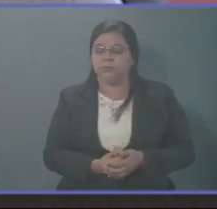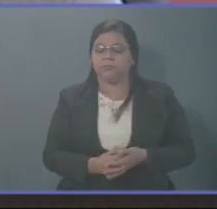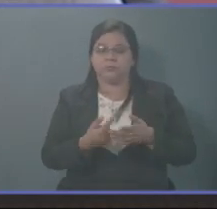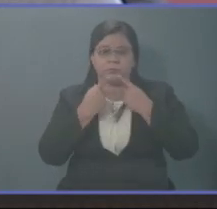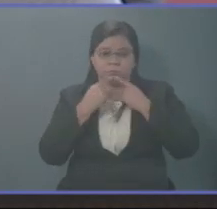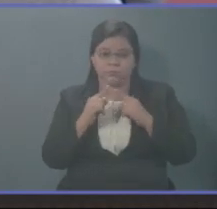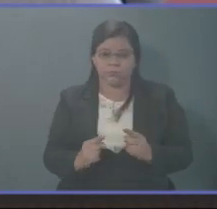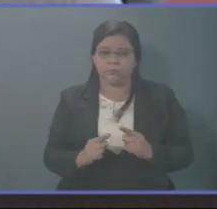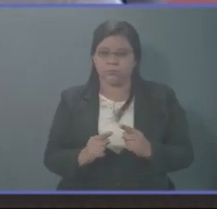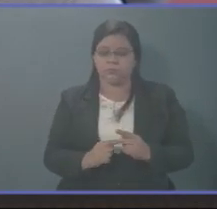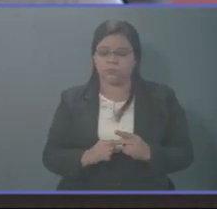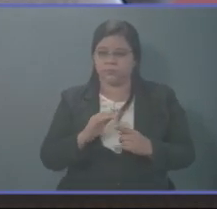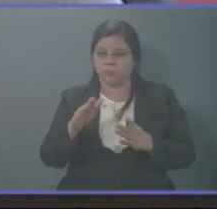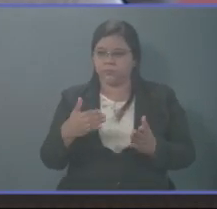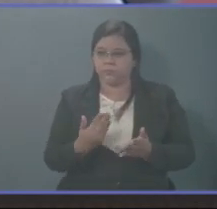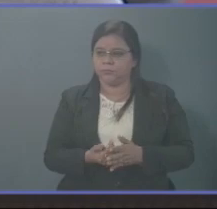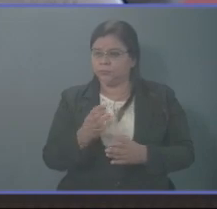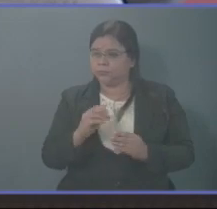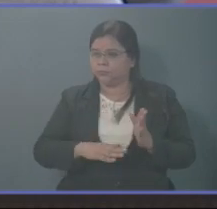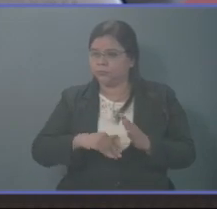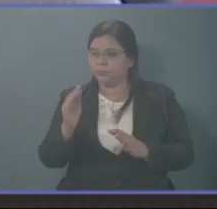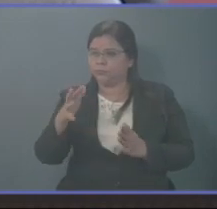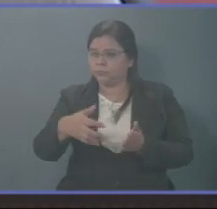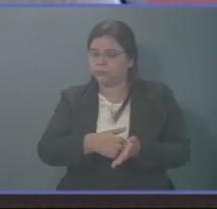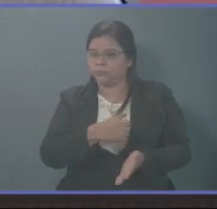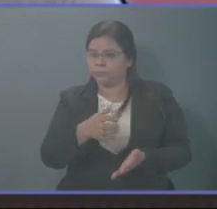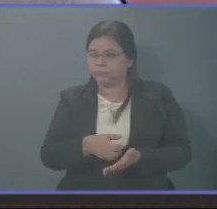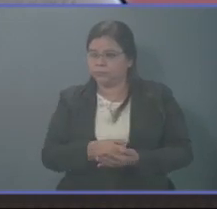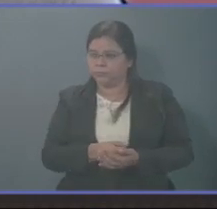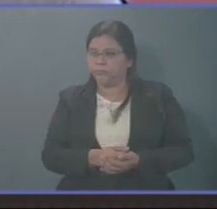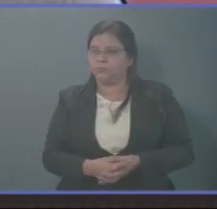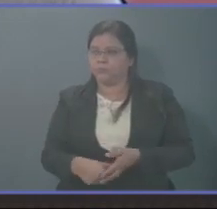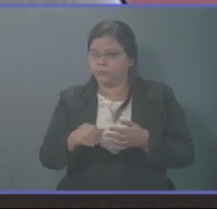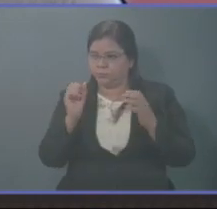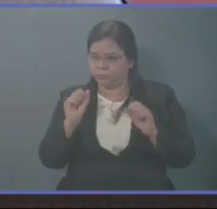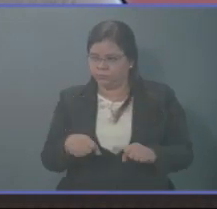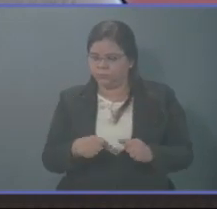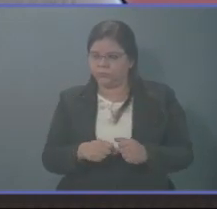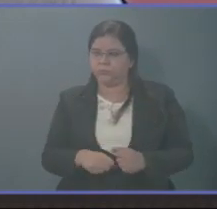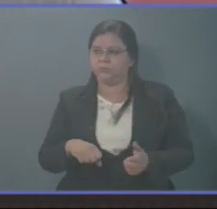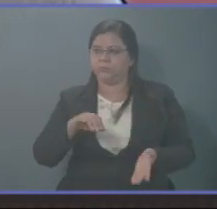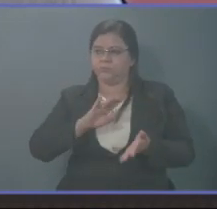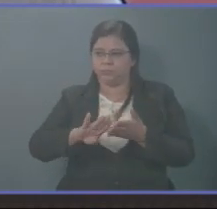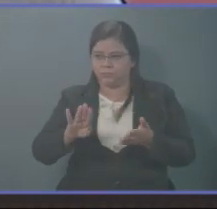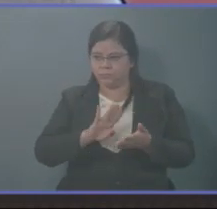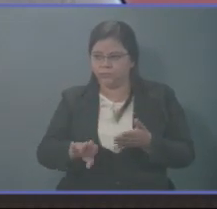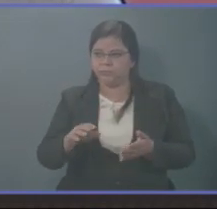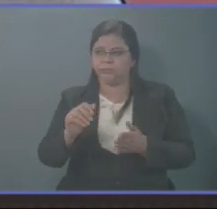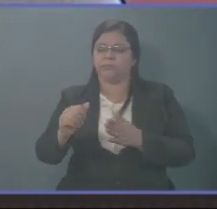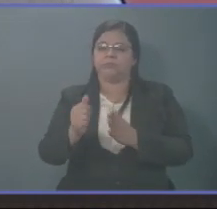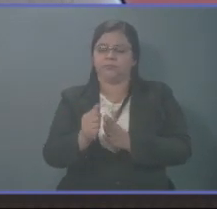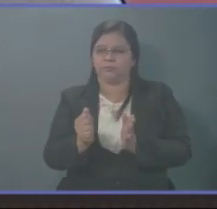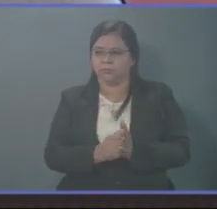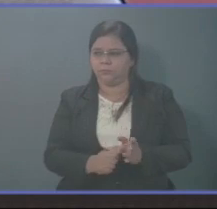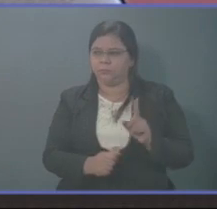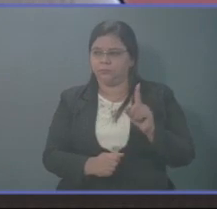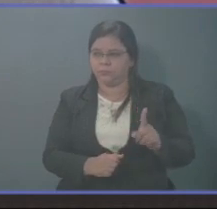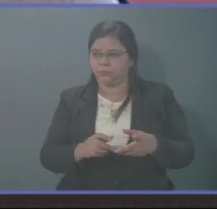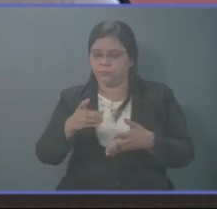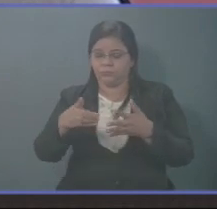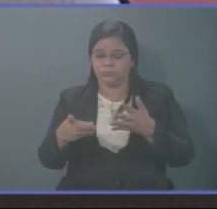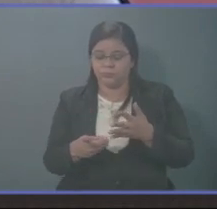declaraciones determinando excedentes de impuestos, podrán presentar dentro del plazo establecido en el artículo 1 de este